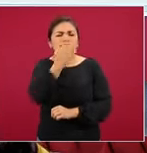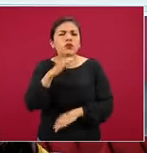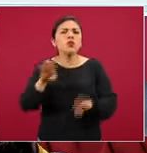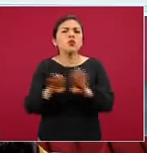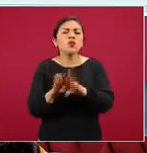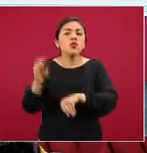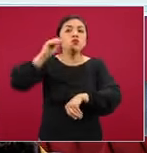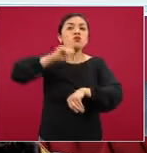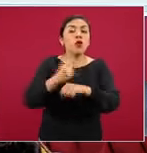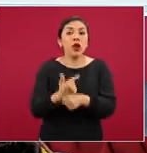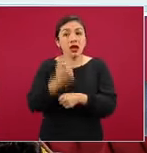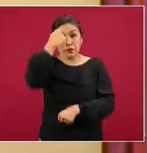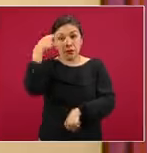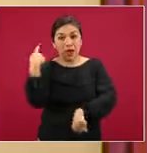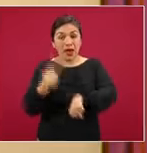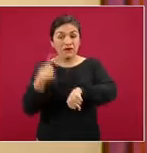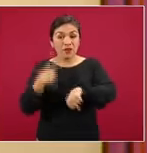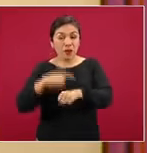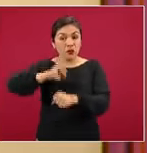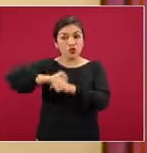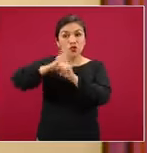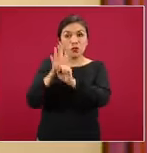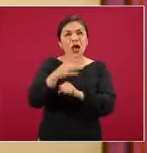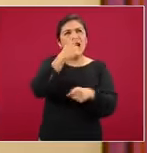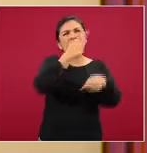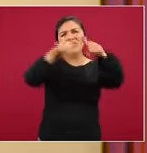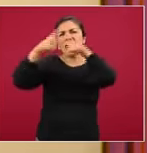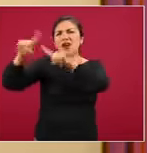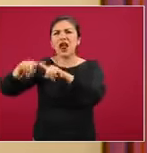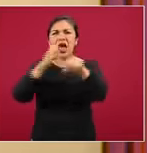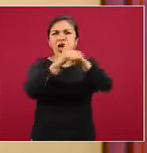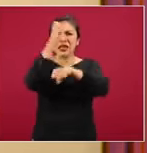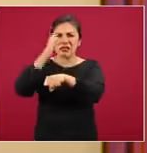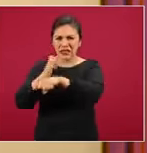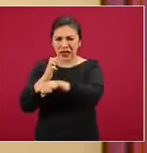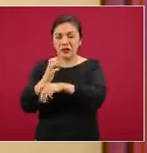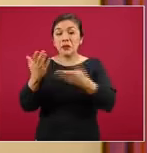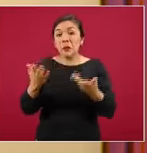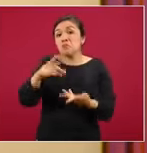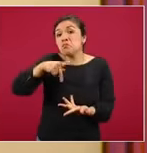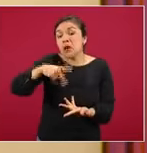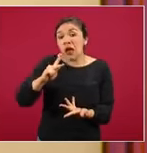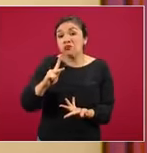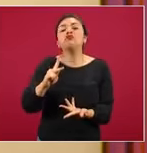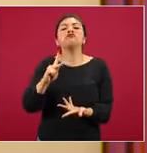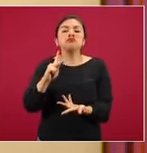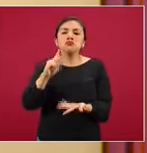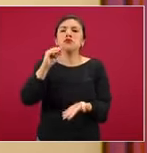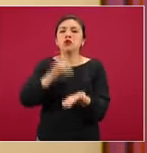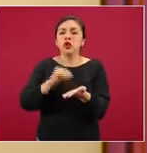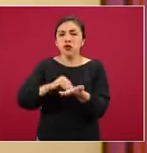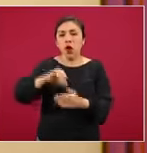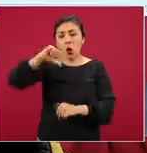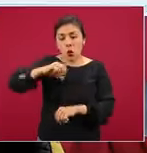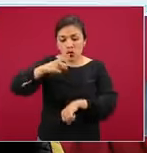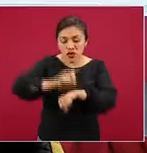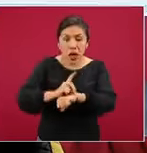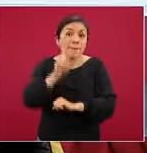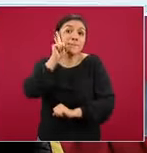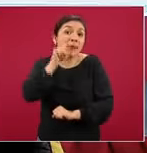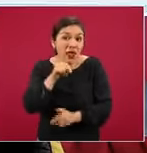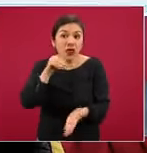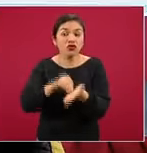del riesgo epidemiológico para cada una de las entidades federativas. Sin embargo, todavía tanto el día de hoy como el día de